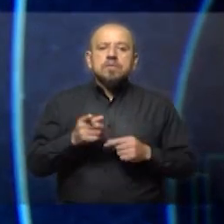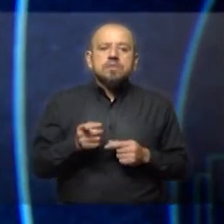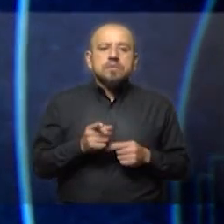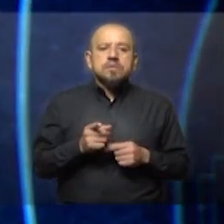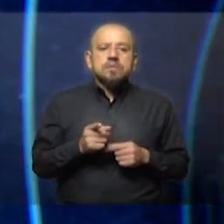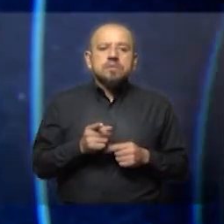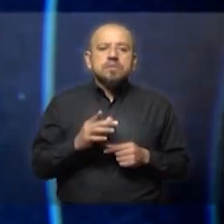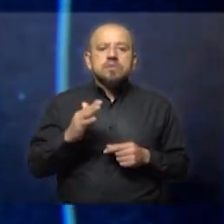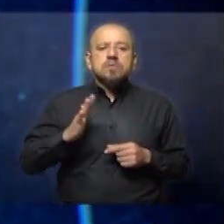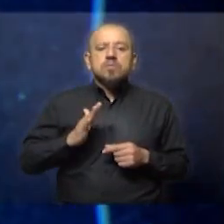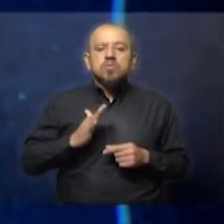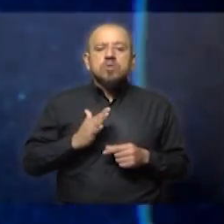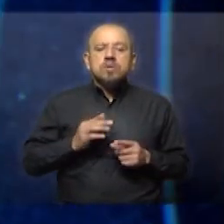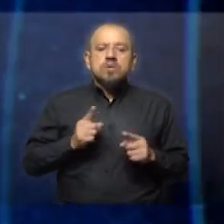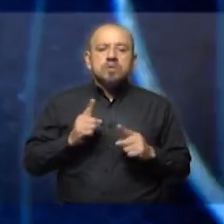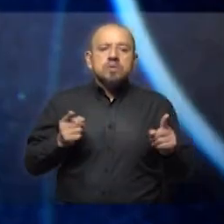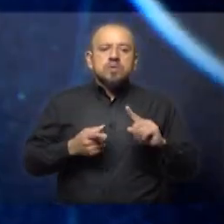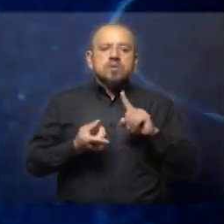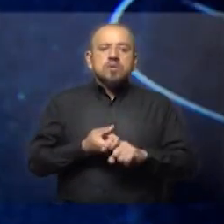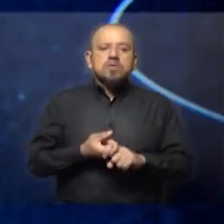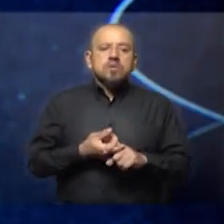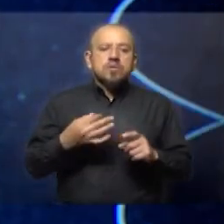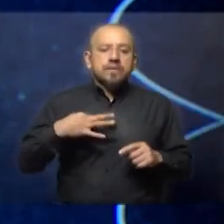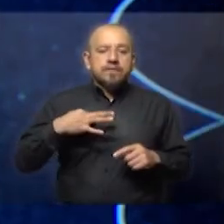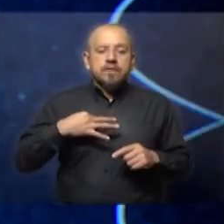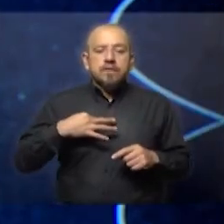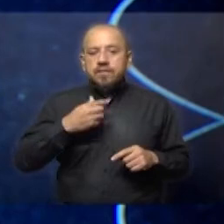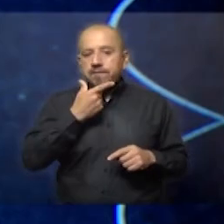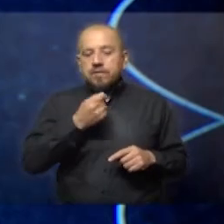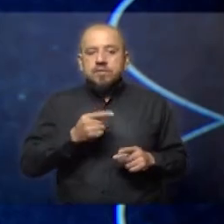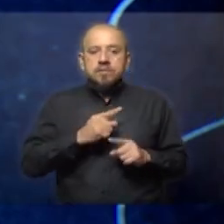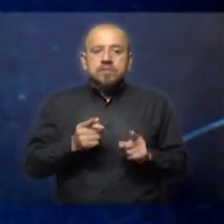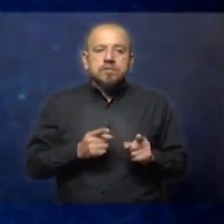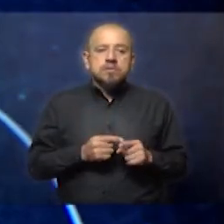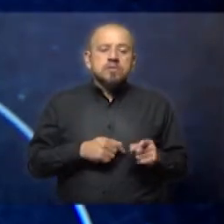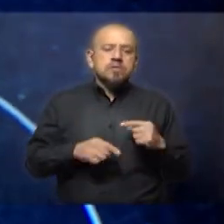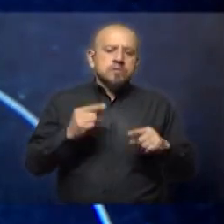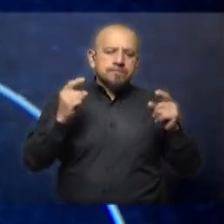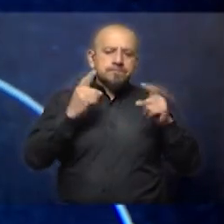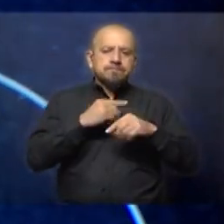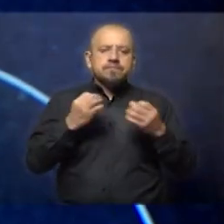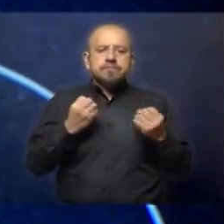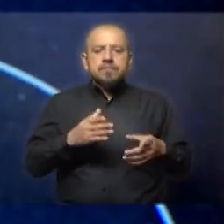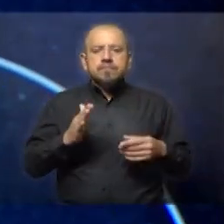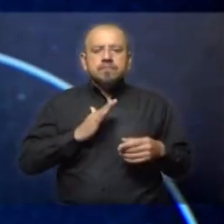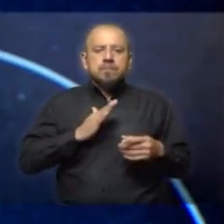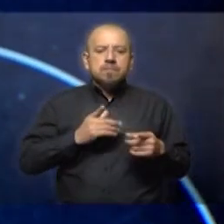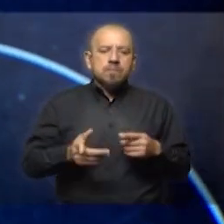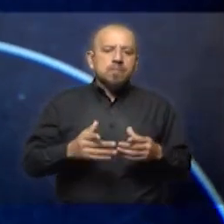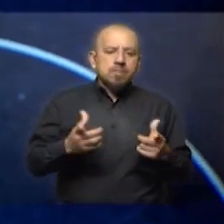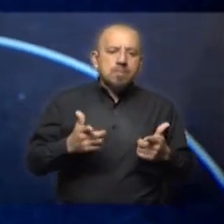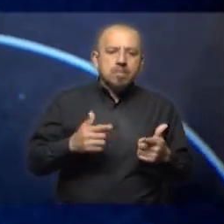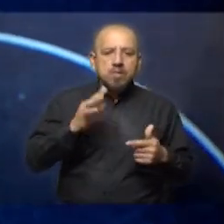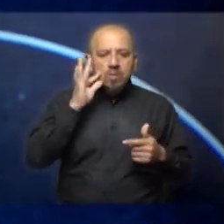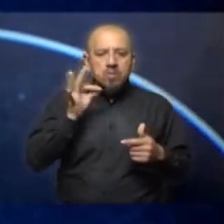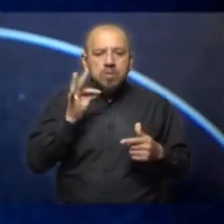las mujeres que no se casaban no tenían una vida fácil de alguna manera no era difícil porque la mujer no tenía no tenía oportunidades